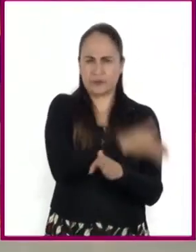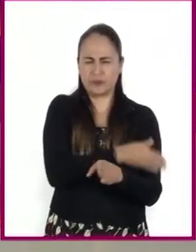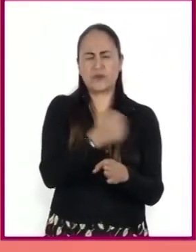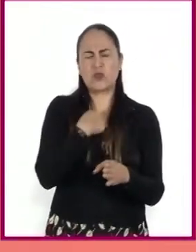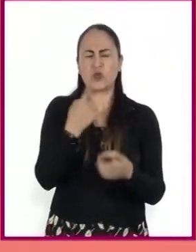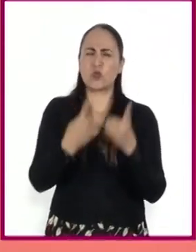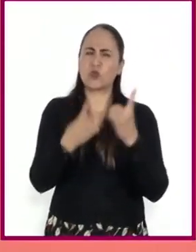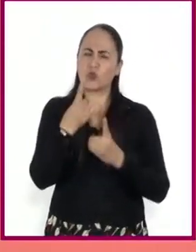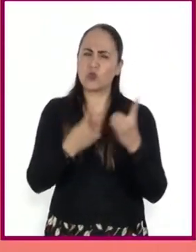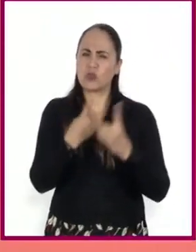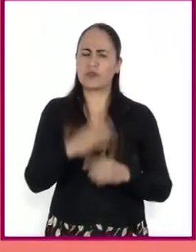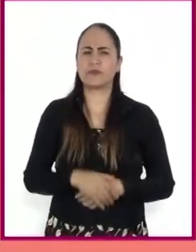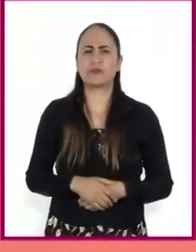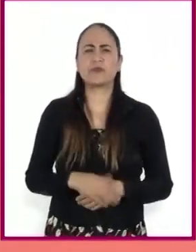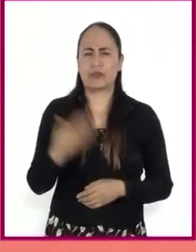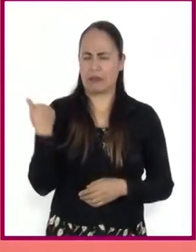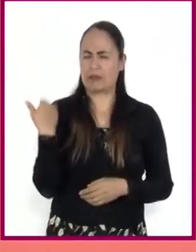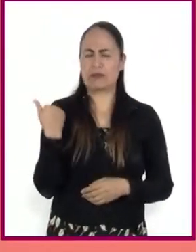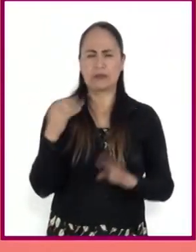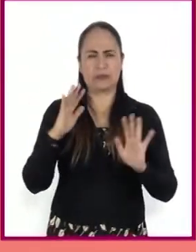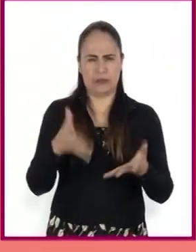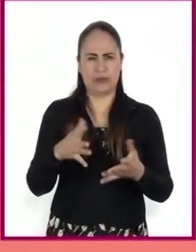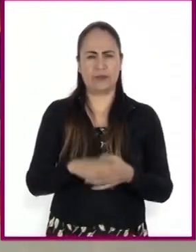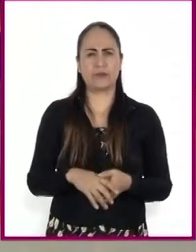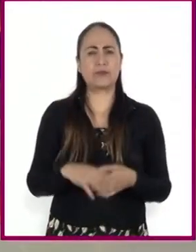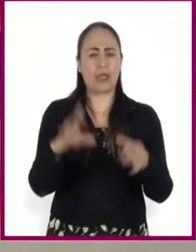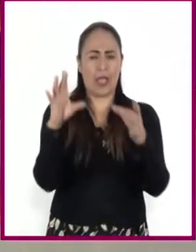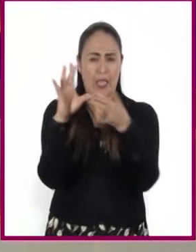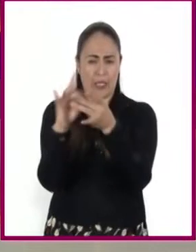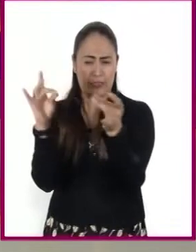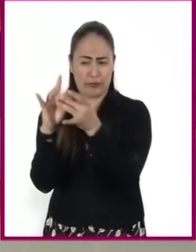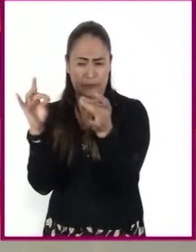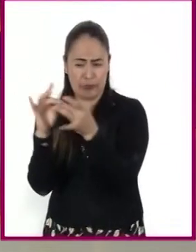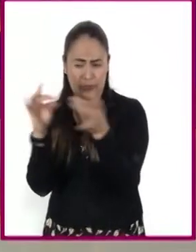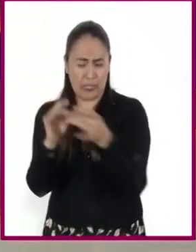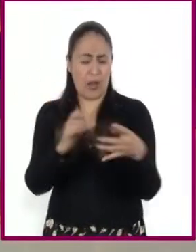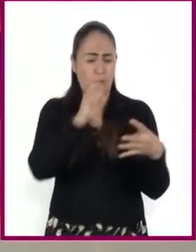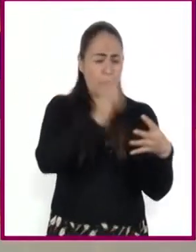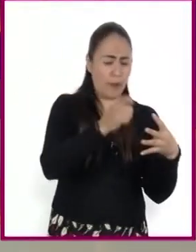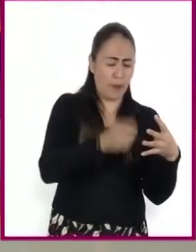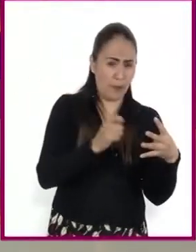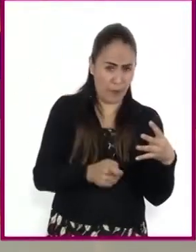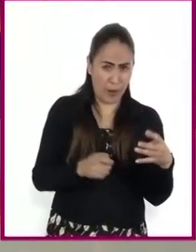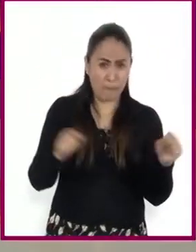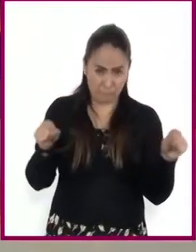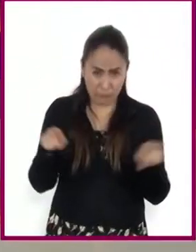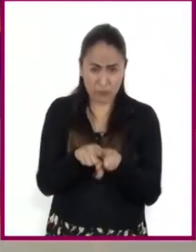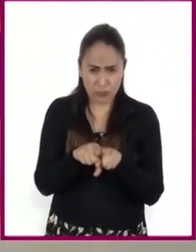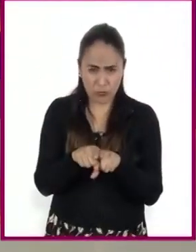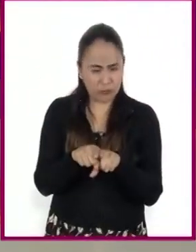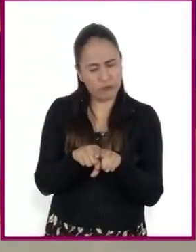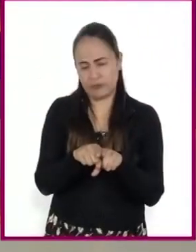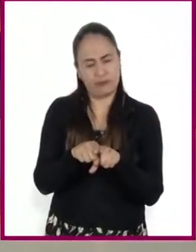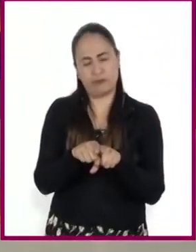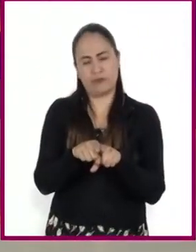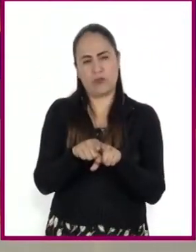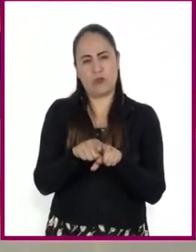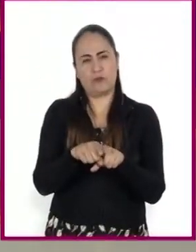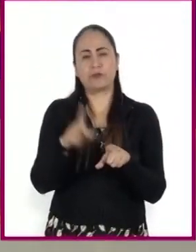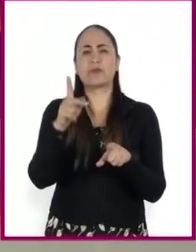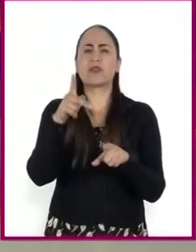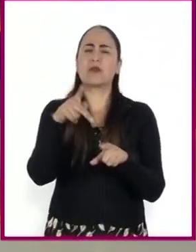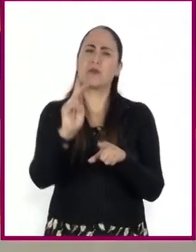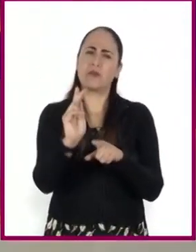duda. Acabamos de decir que las descripciones y las definiciones no son lo mismo. Sin embargo,